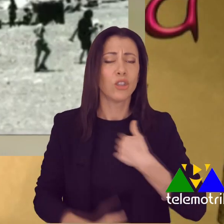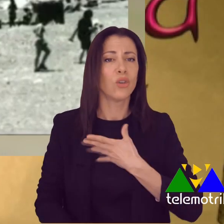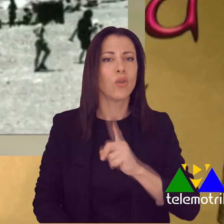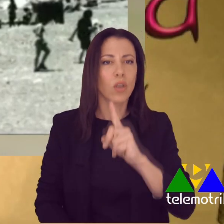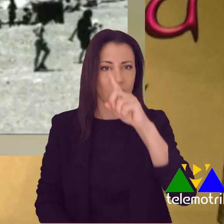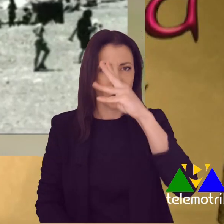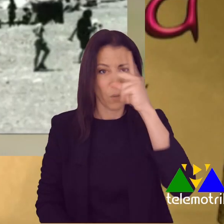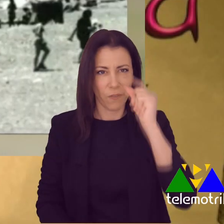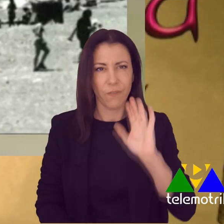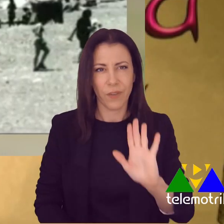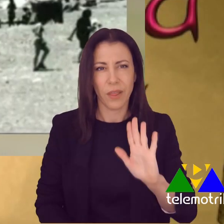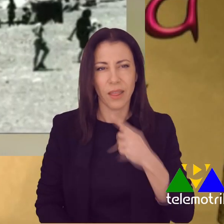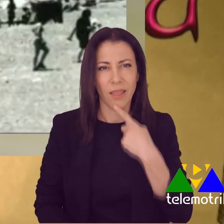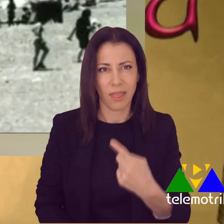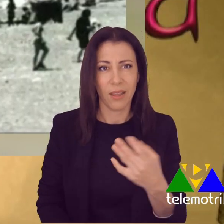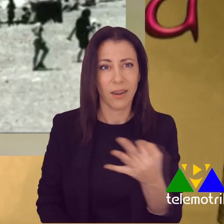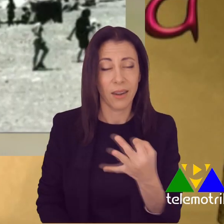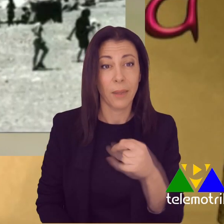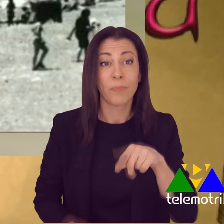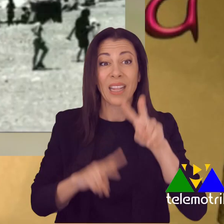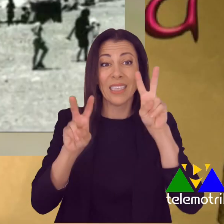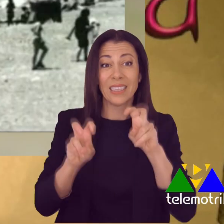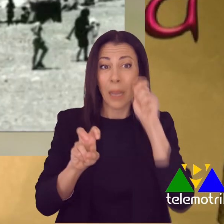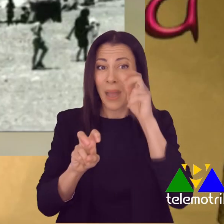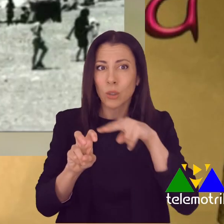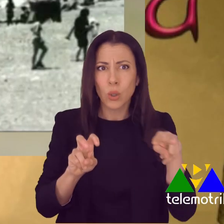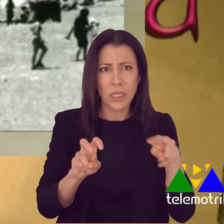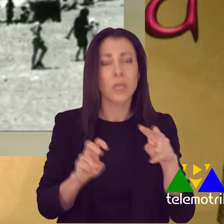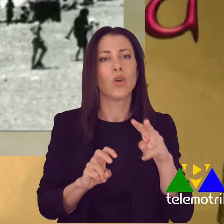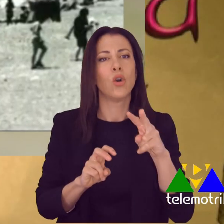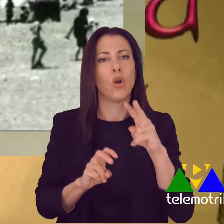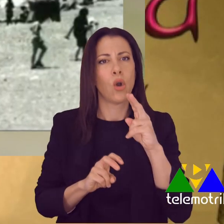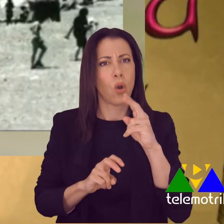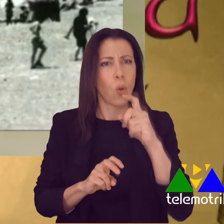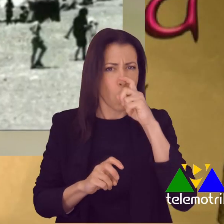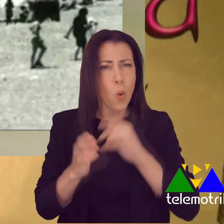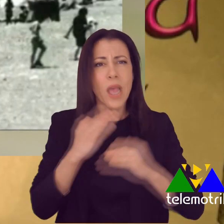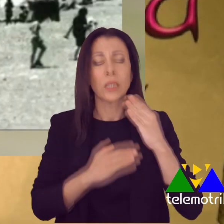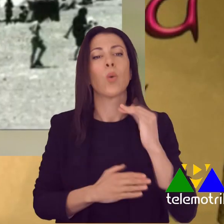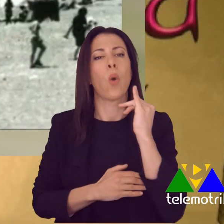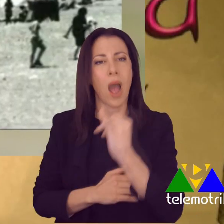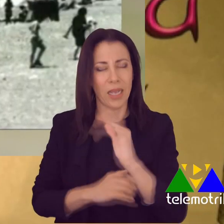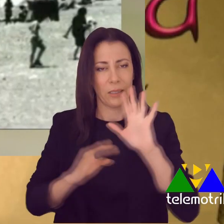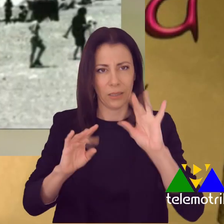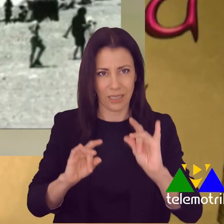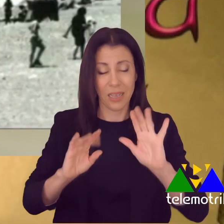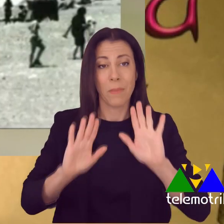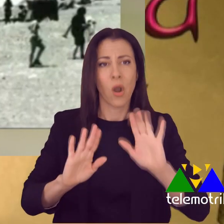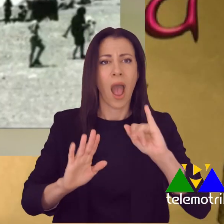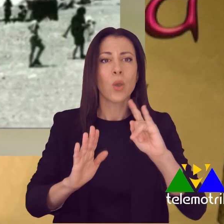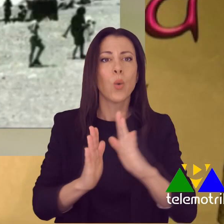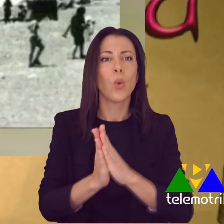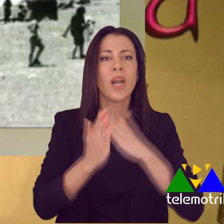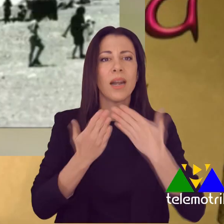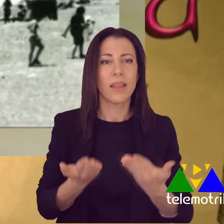olvide decir que el tema turístico estuvo presente en Motril muy antiguo. Hay un libro